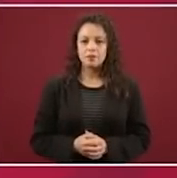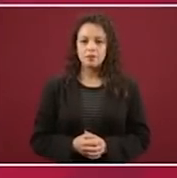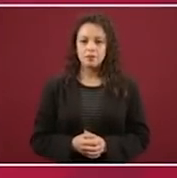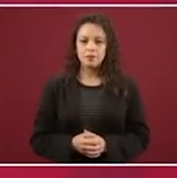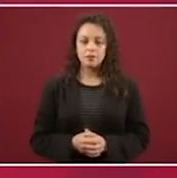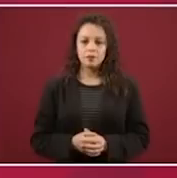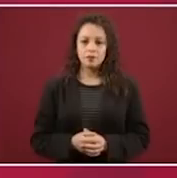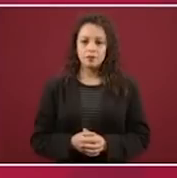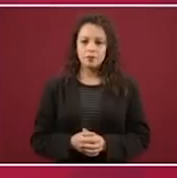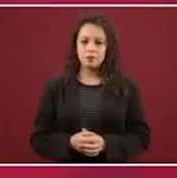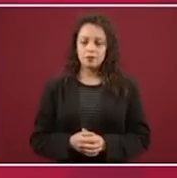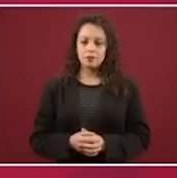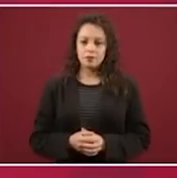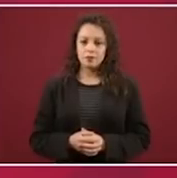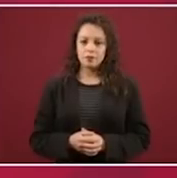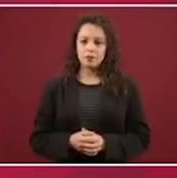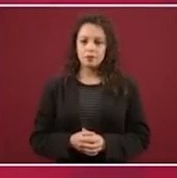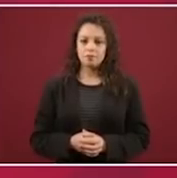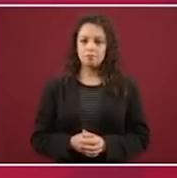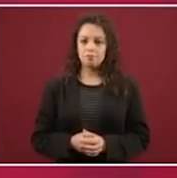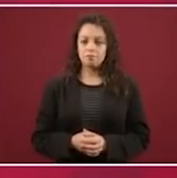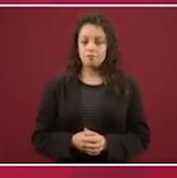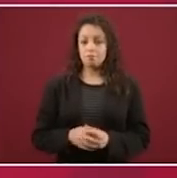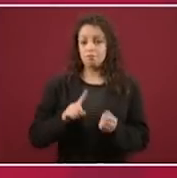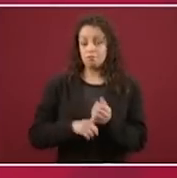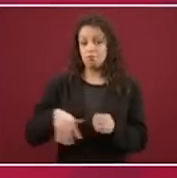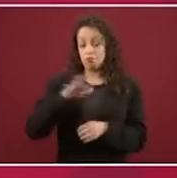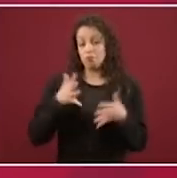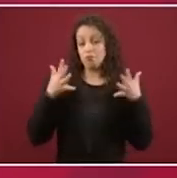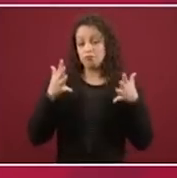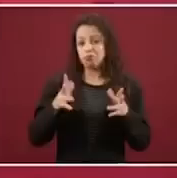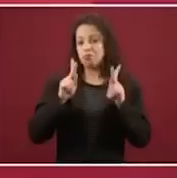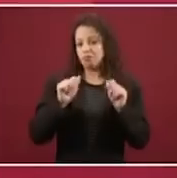de búsqueda de la paz.